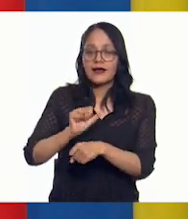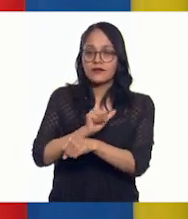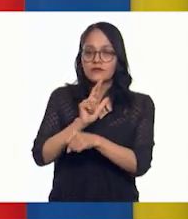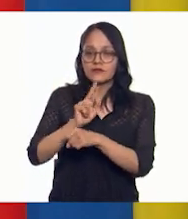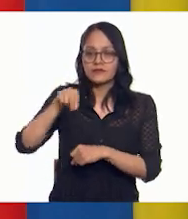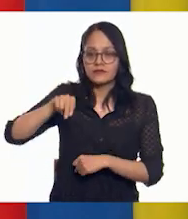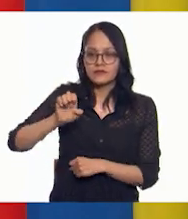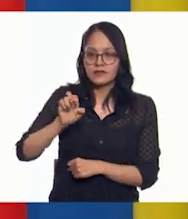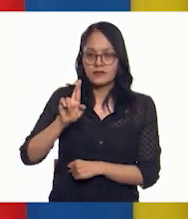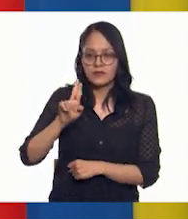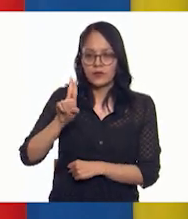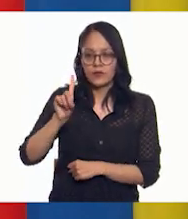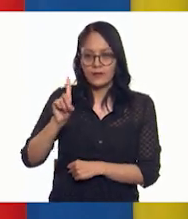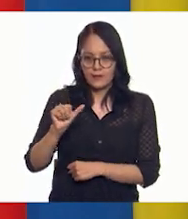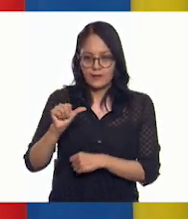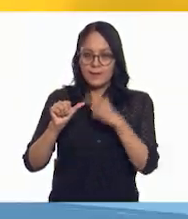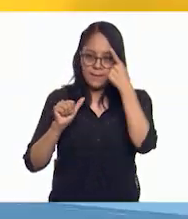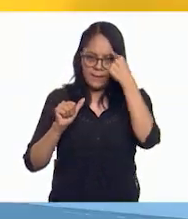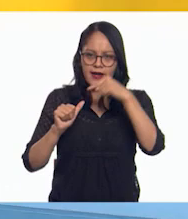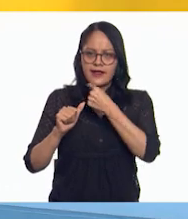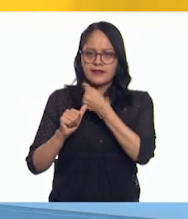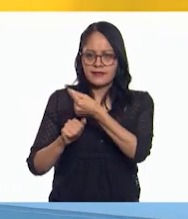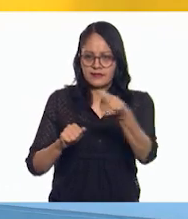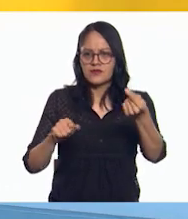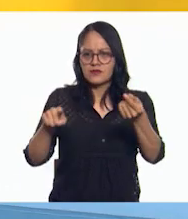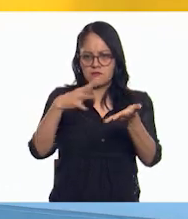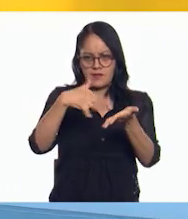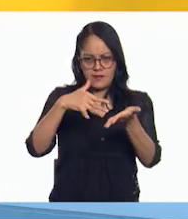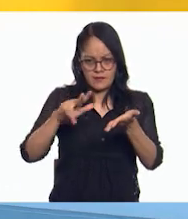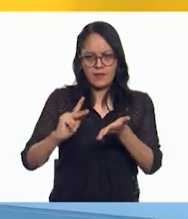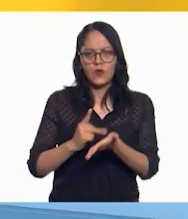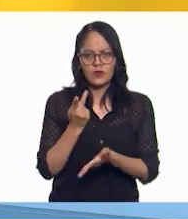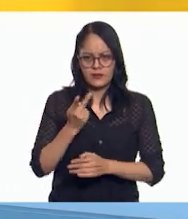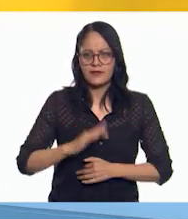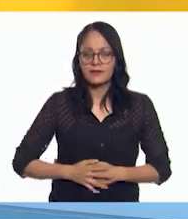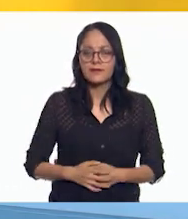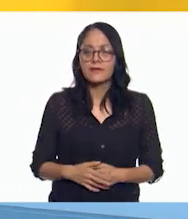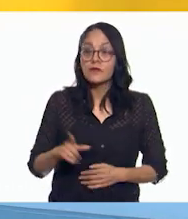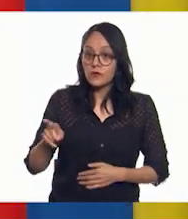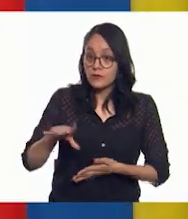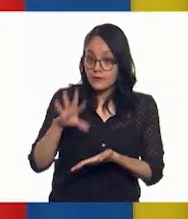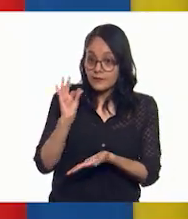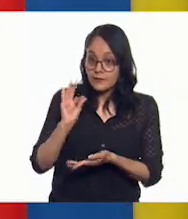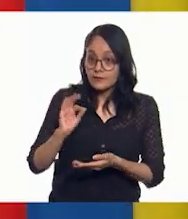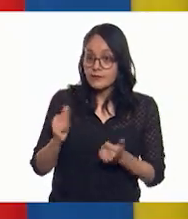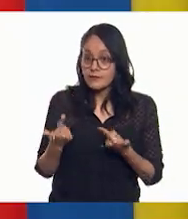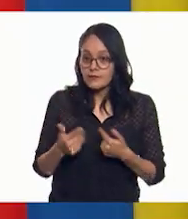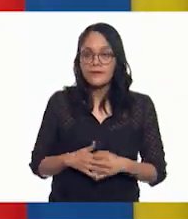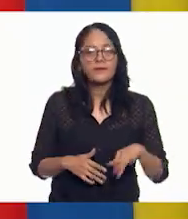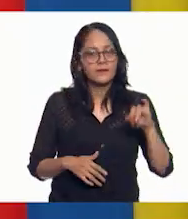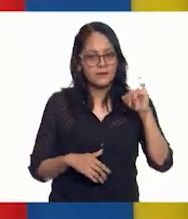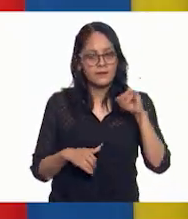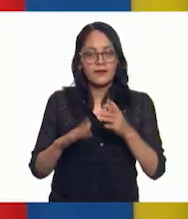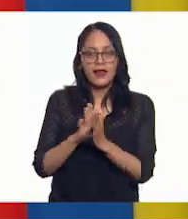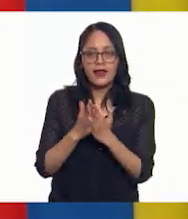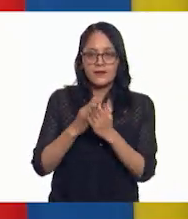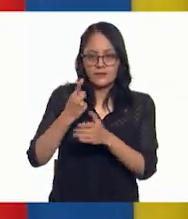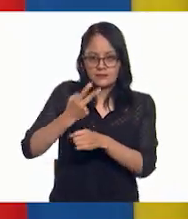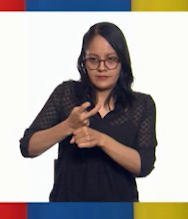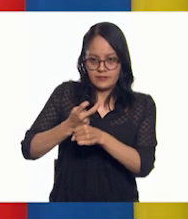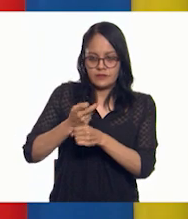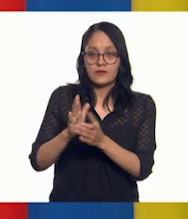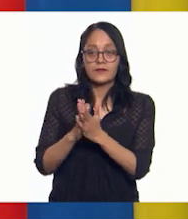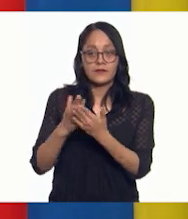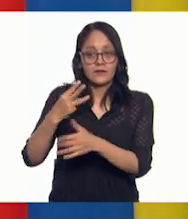en casa. Y fíjate que... ¿Qué pasó, María? ¿Encontraste algo? Sí, en los libros de segundo y